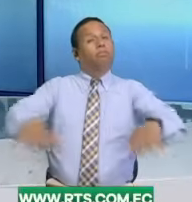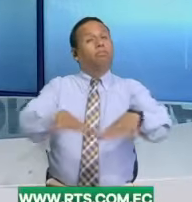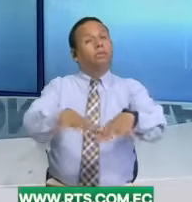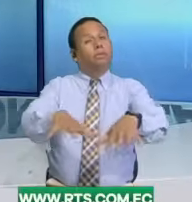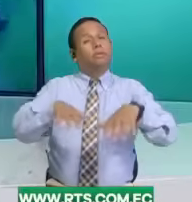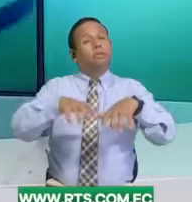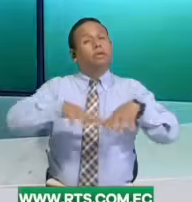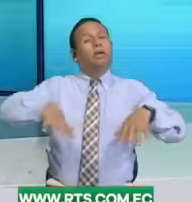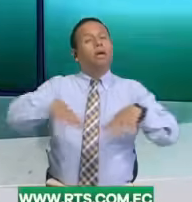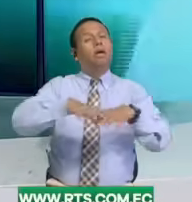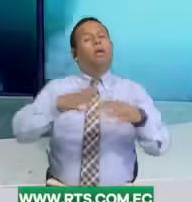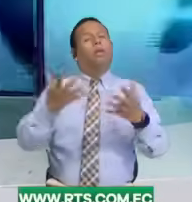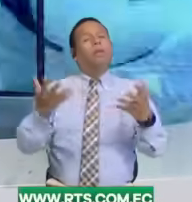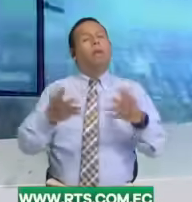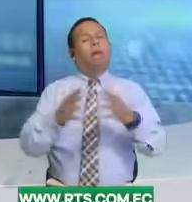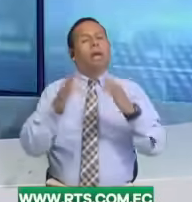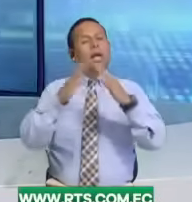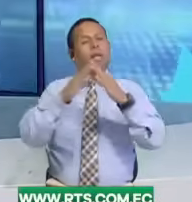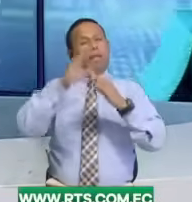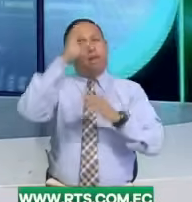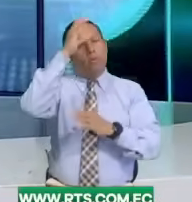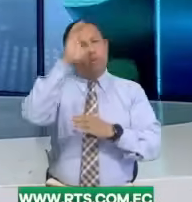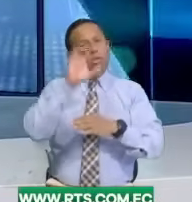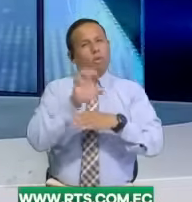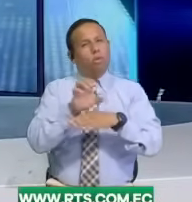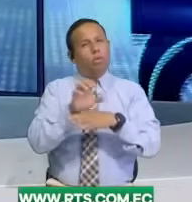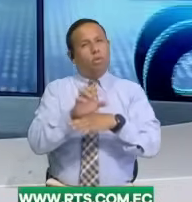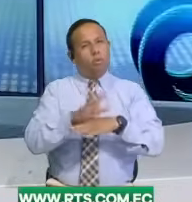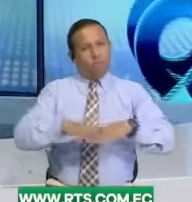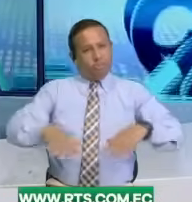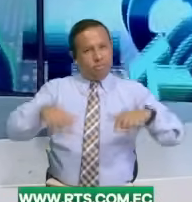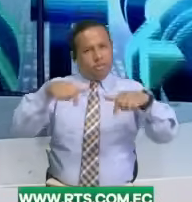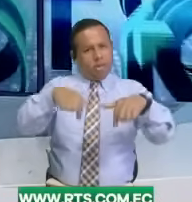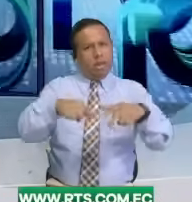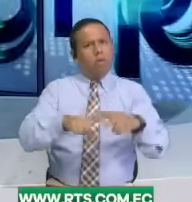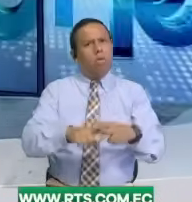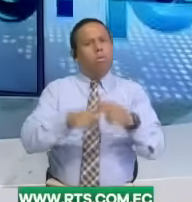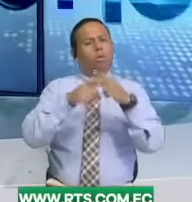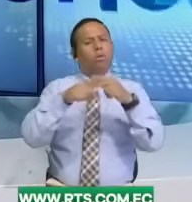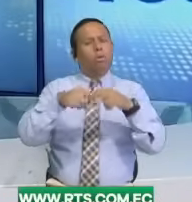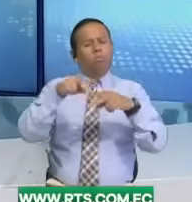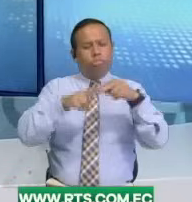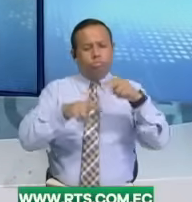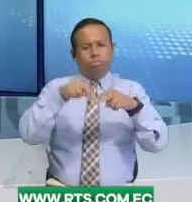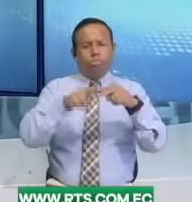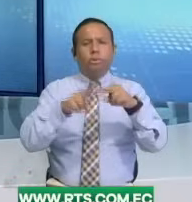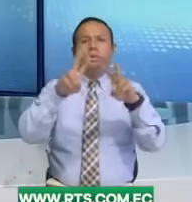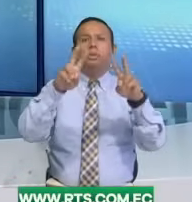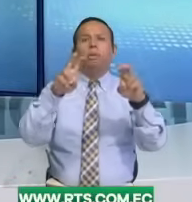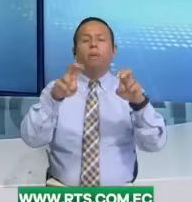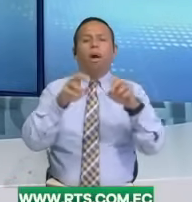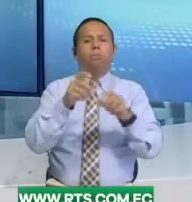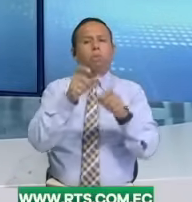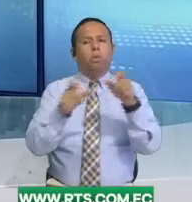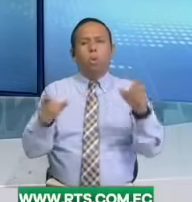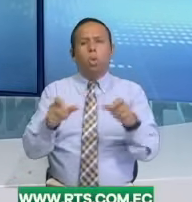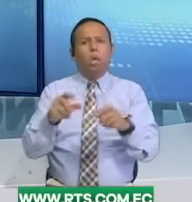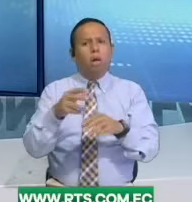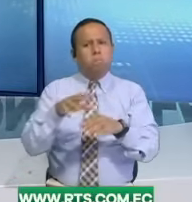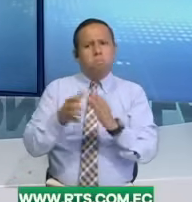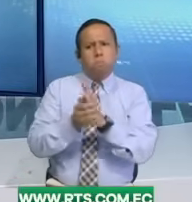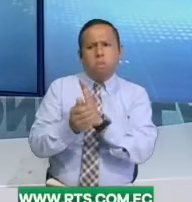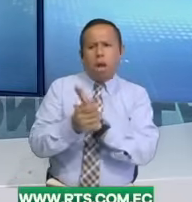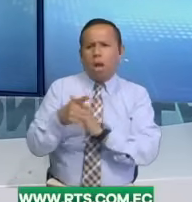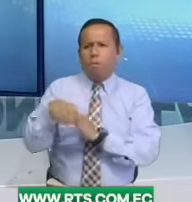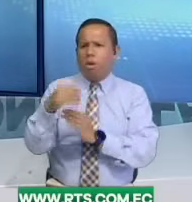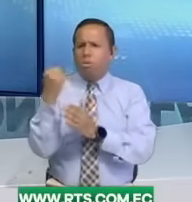de Guayaquil en la Casa de la Cultura Ecuatoriana Núcleo del Guayas. Se premiaron a los mejores expositores,